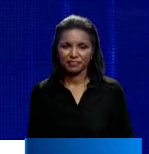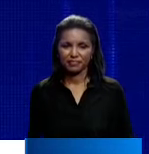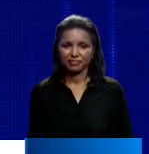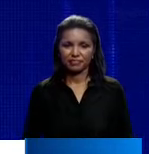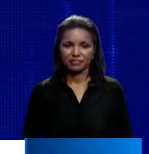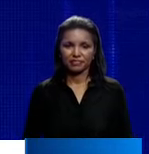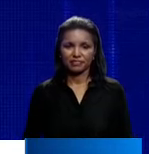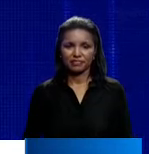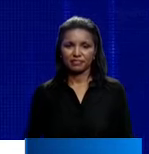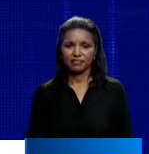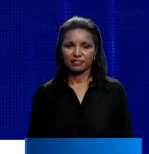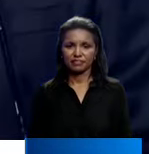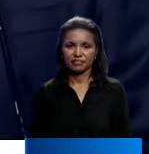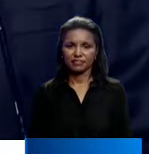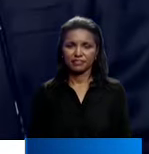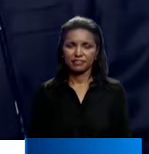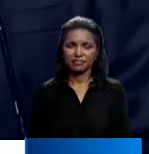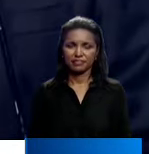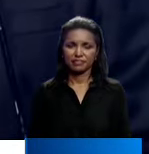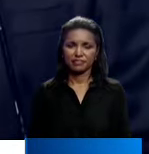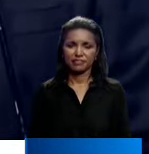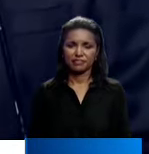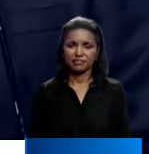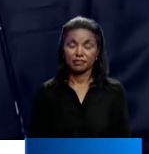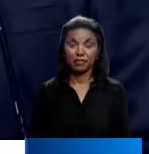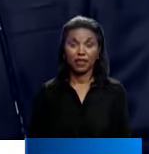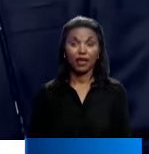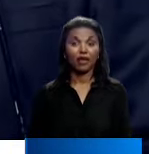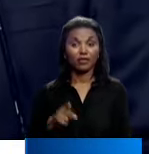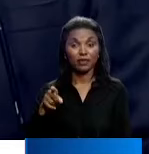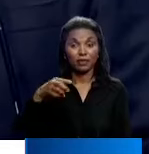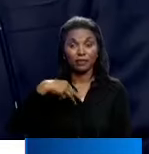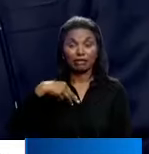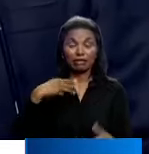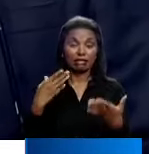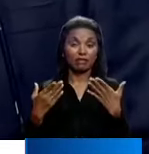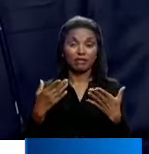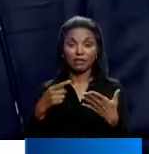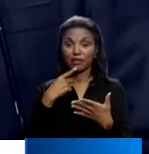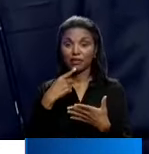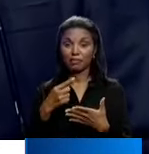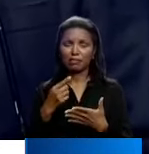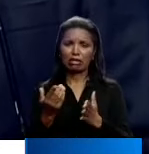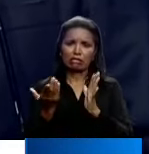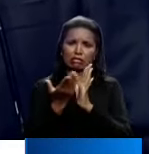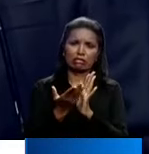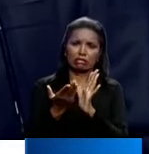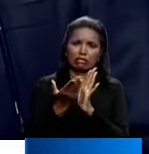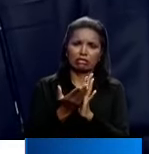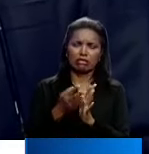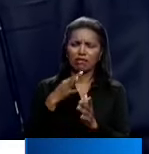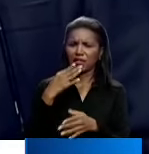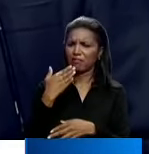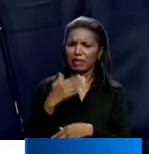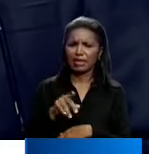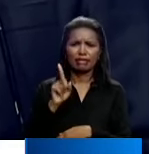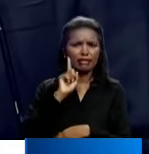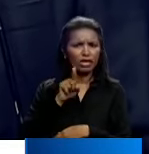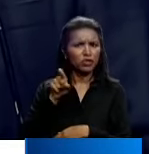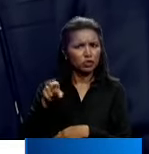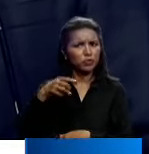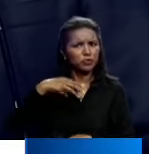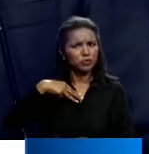las 4 de la noche. Adelante. Suerte que usted venía a proponer y no a atacar, porque se la ha pasado atacando y mintiendo. Es fácil